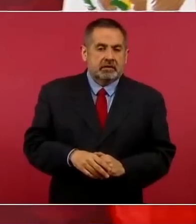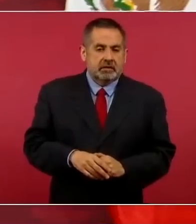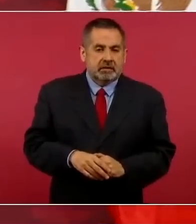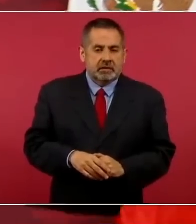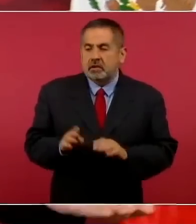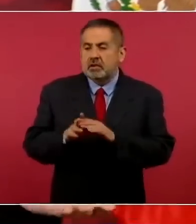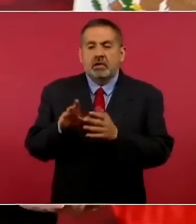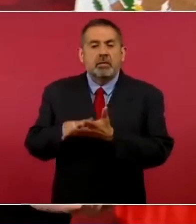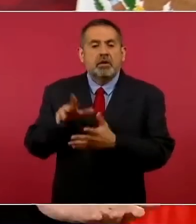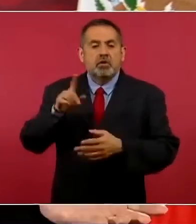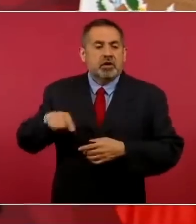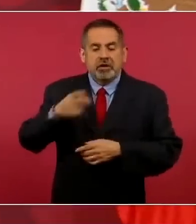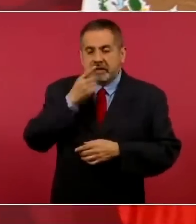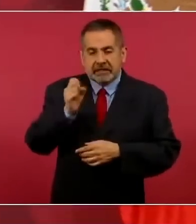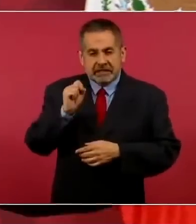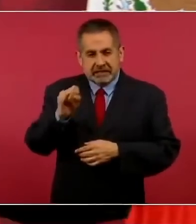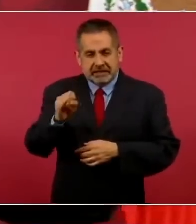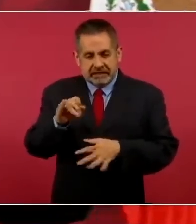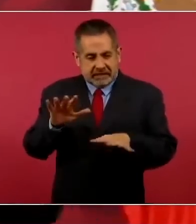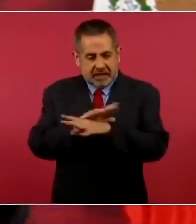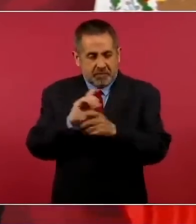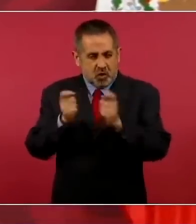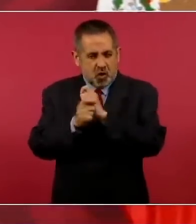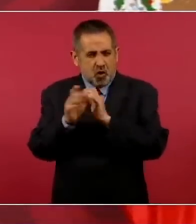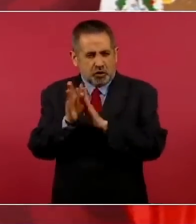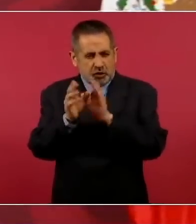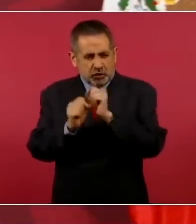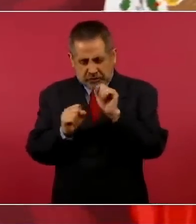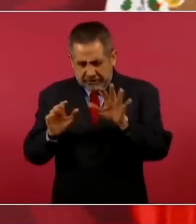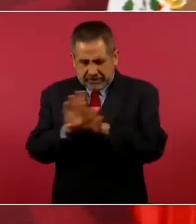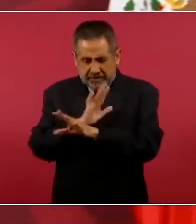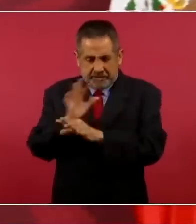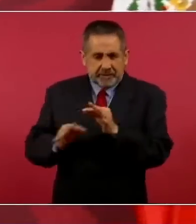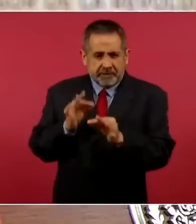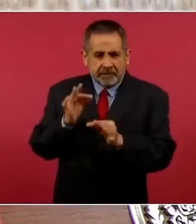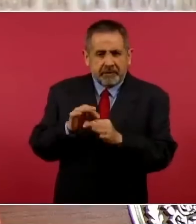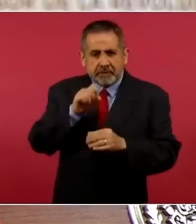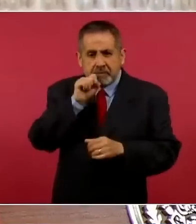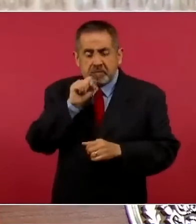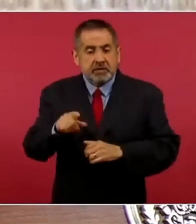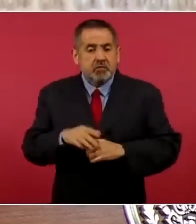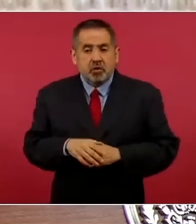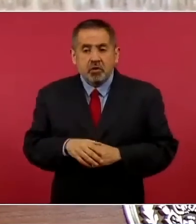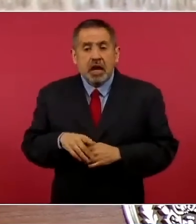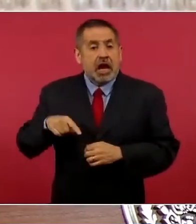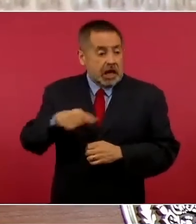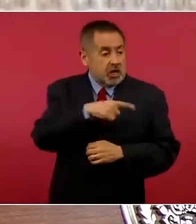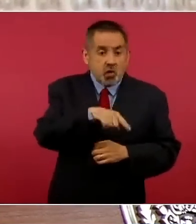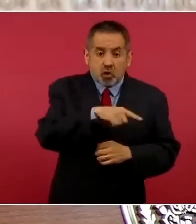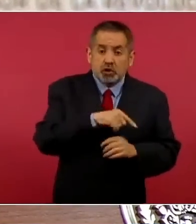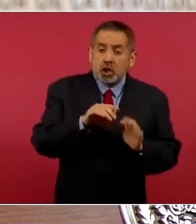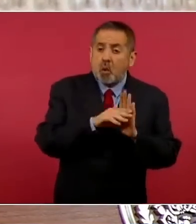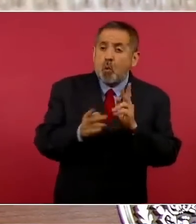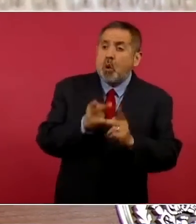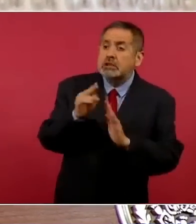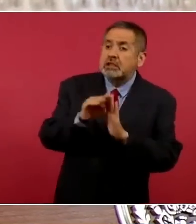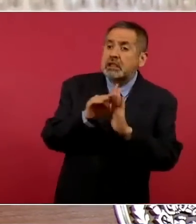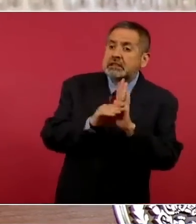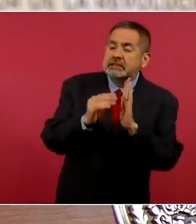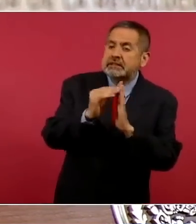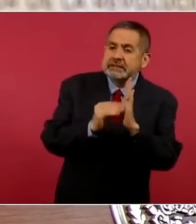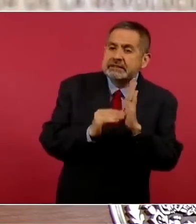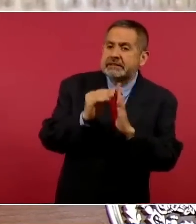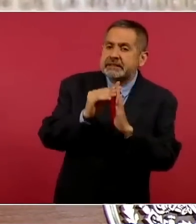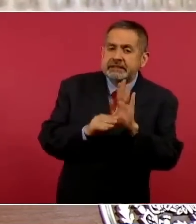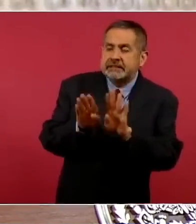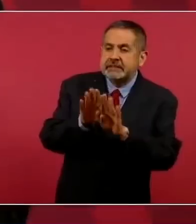está a favor de la reforma constitucional. Ellos mismos hicieron encuestas y claro que la